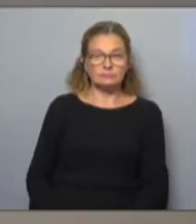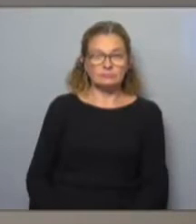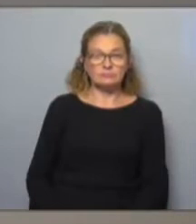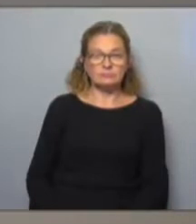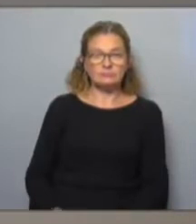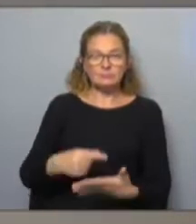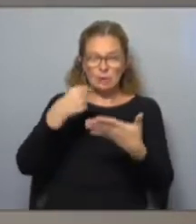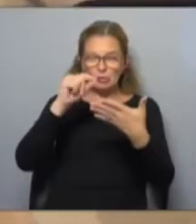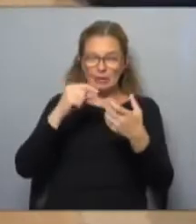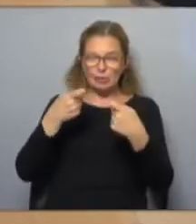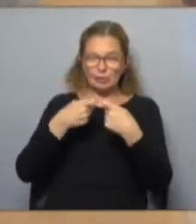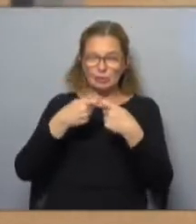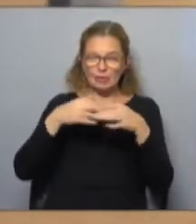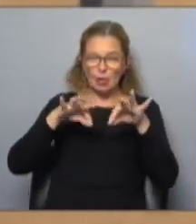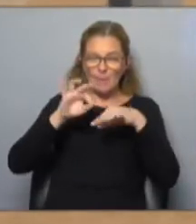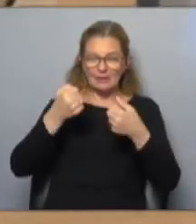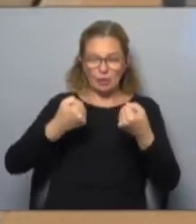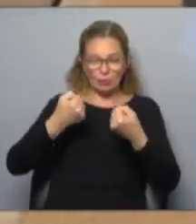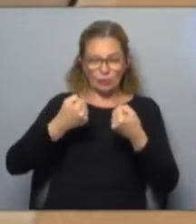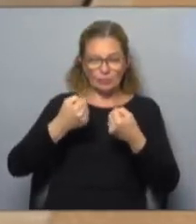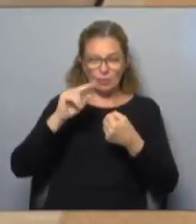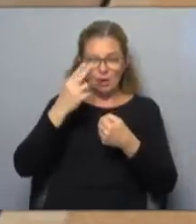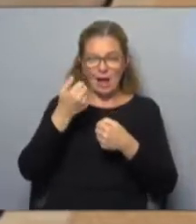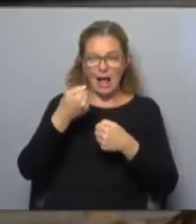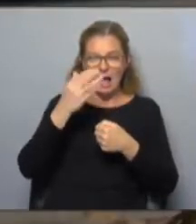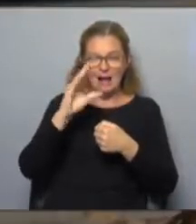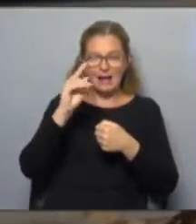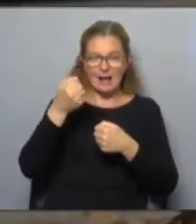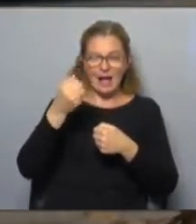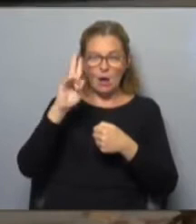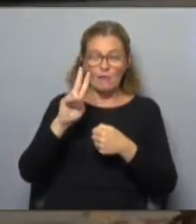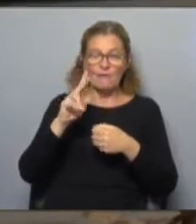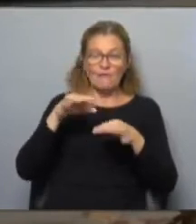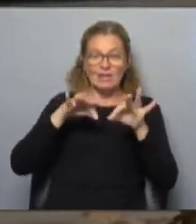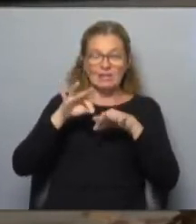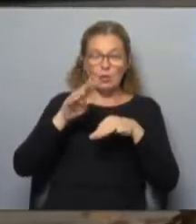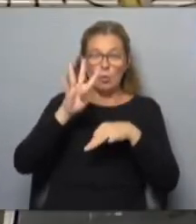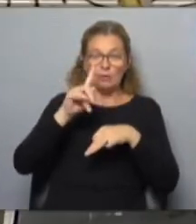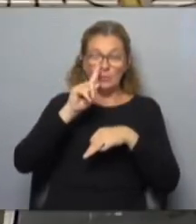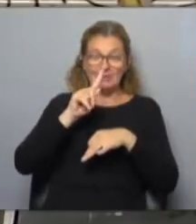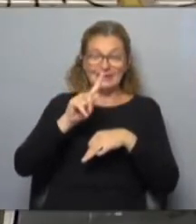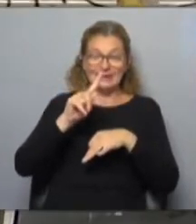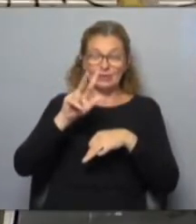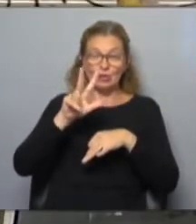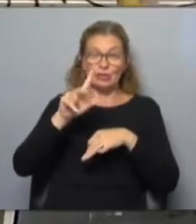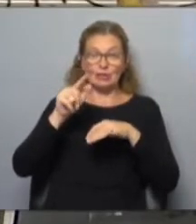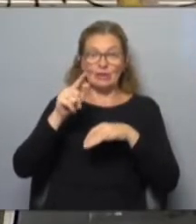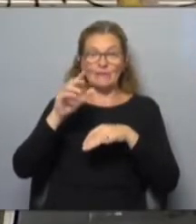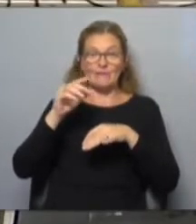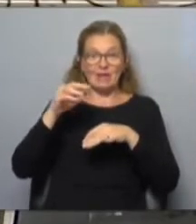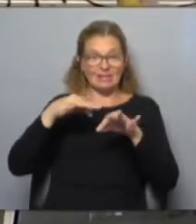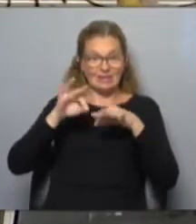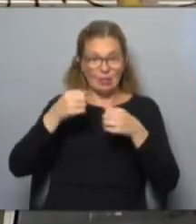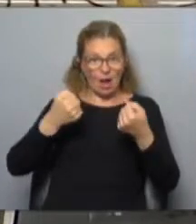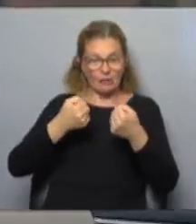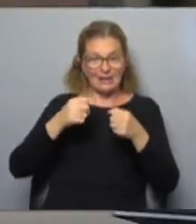Según datos de la Asociación del Comercio Automotor del Uruguay ACAU en abril se vendieron 4.361 vehículos en marzo en cambio se habían vendido